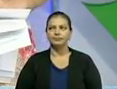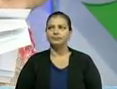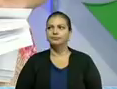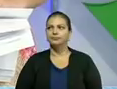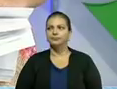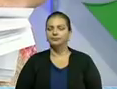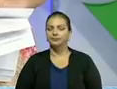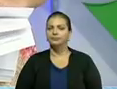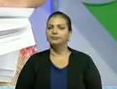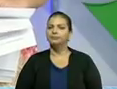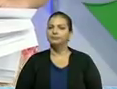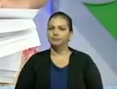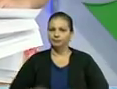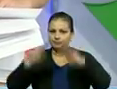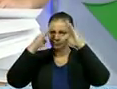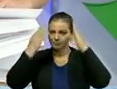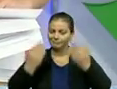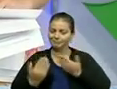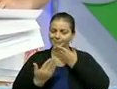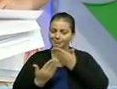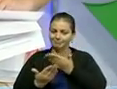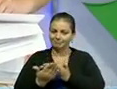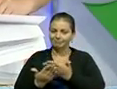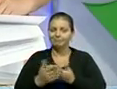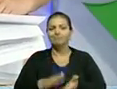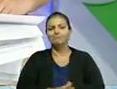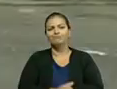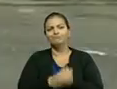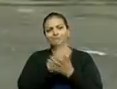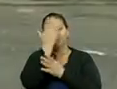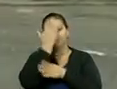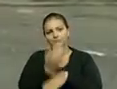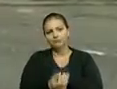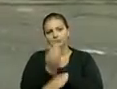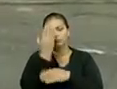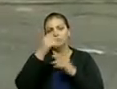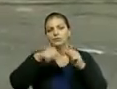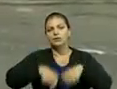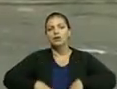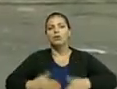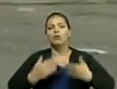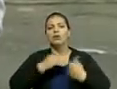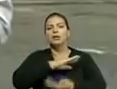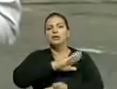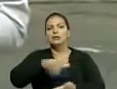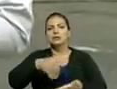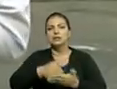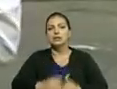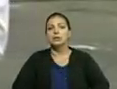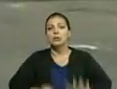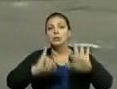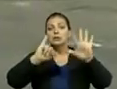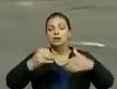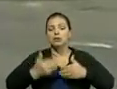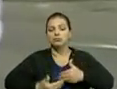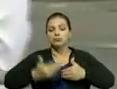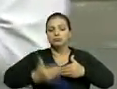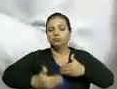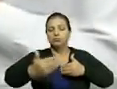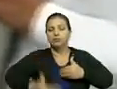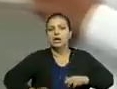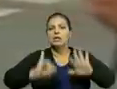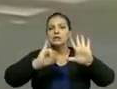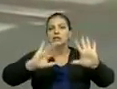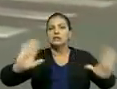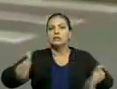Muchas gracias, Rosalena, amigos televidentes. Así es, aquí en el centro de Guayaquil hay 6 cuadras cerradas. La circulación vehicular y personal de la ATM ya se encuentra en